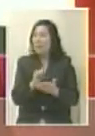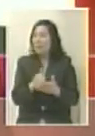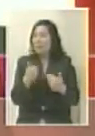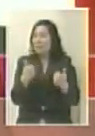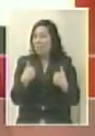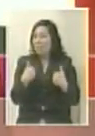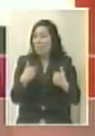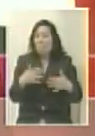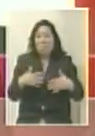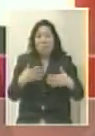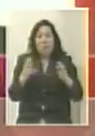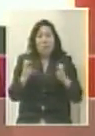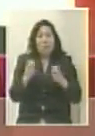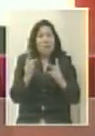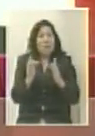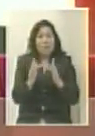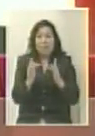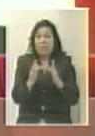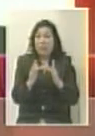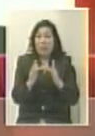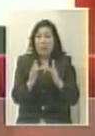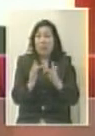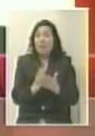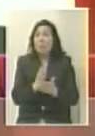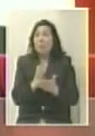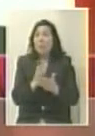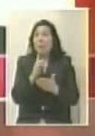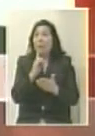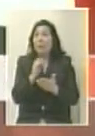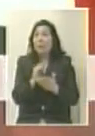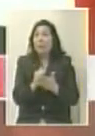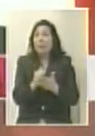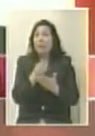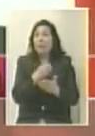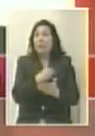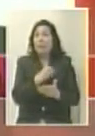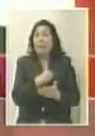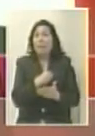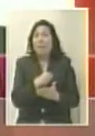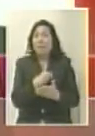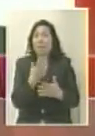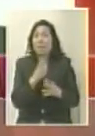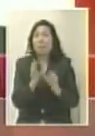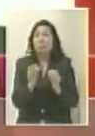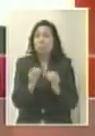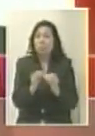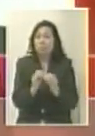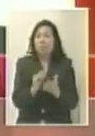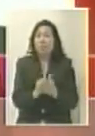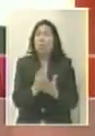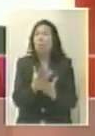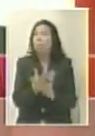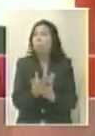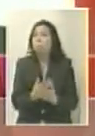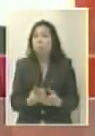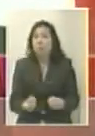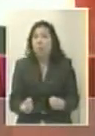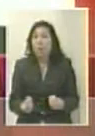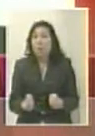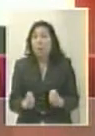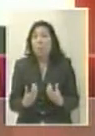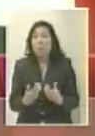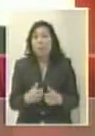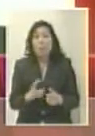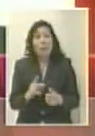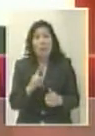pasivos que pueden tener un titular identificado. El problema es de aquellos pasivos cuyo titular ya se liquidó, ya desapareció como